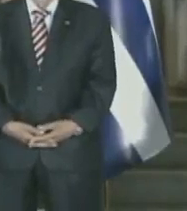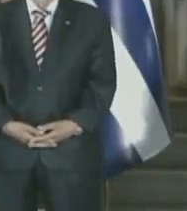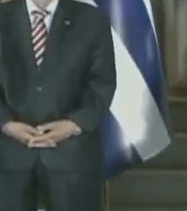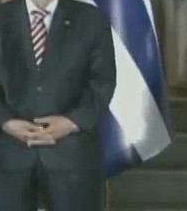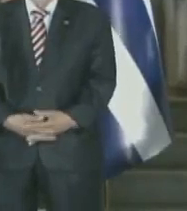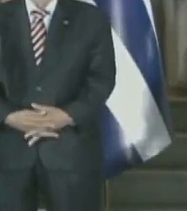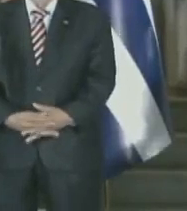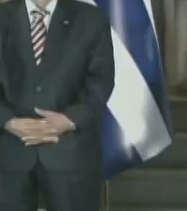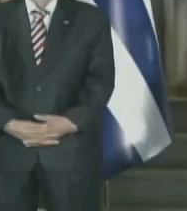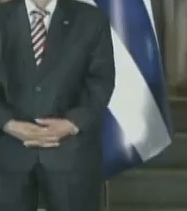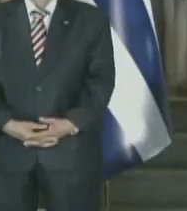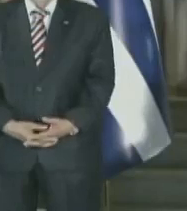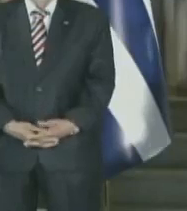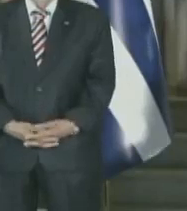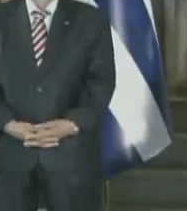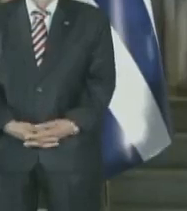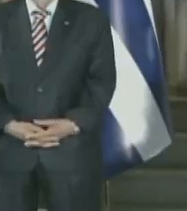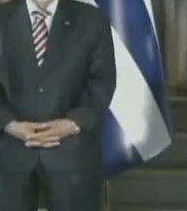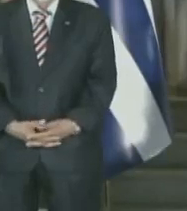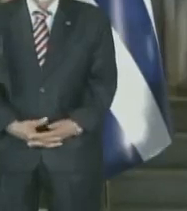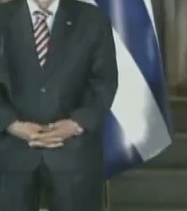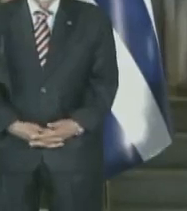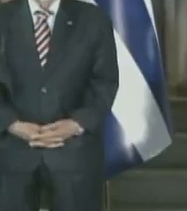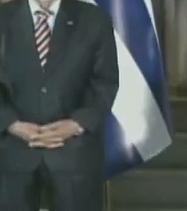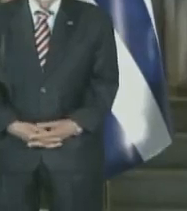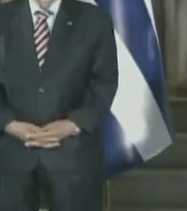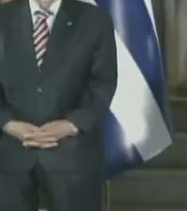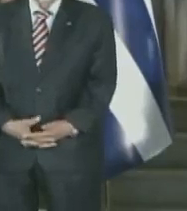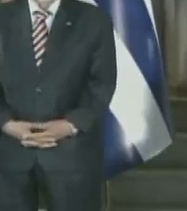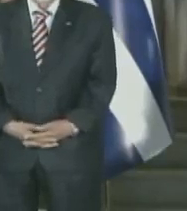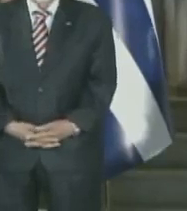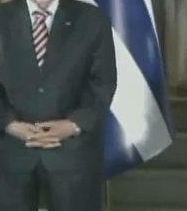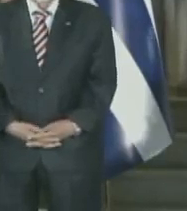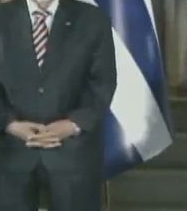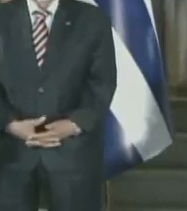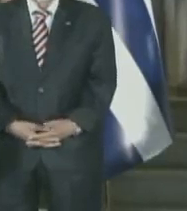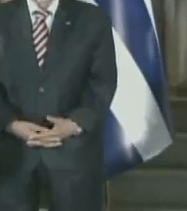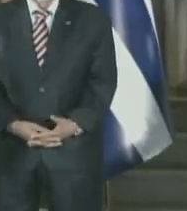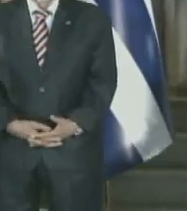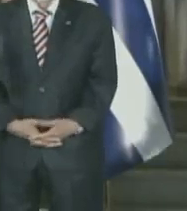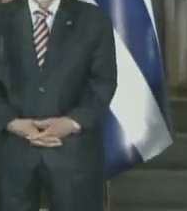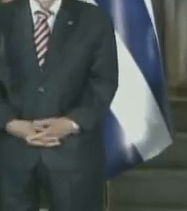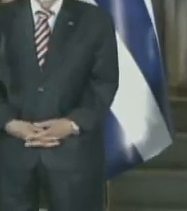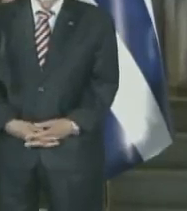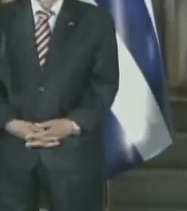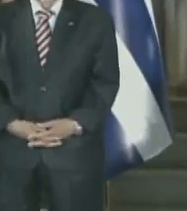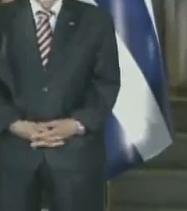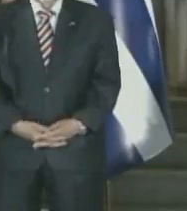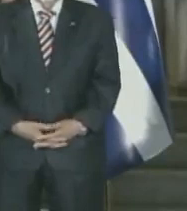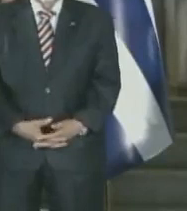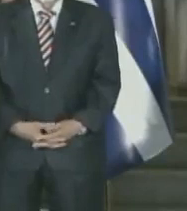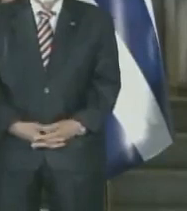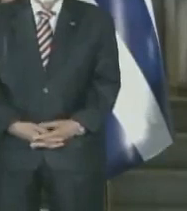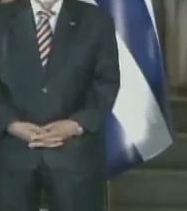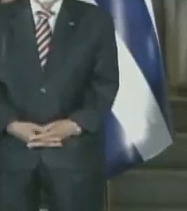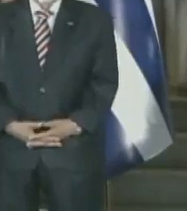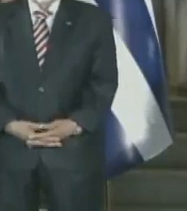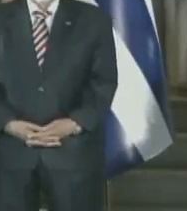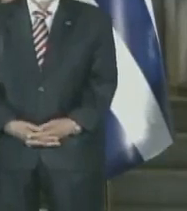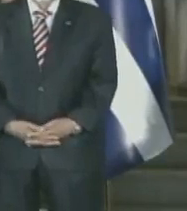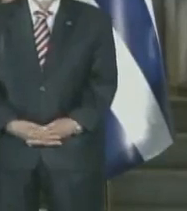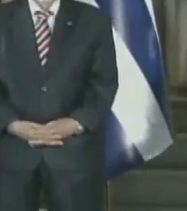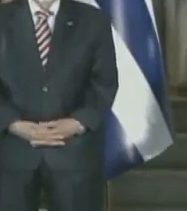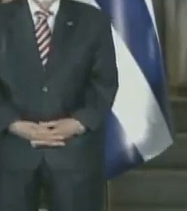educativo, cultural, a nivel deportivo, viendo los planes de Sueño Olímpico